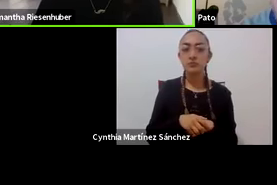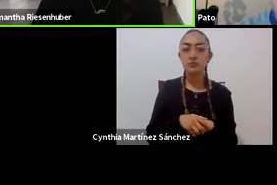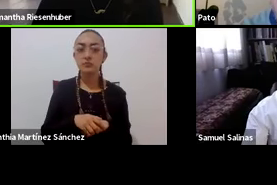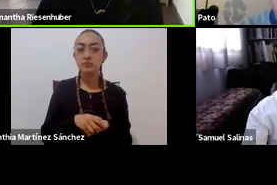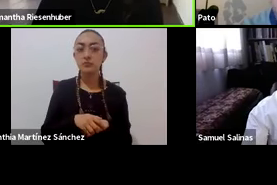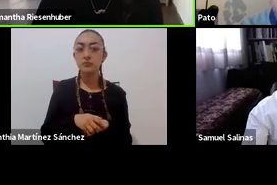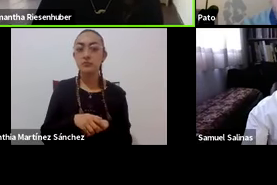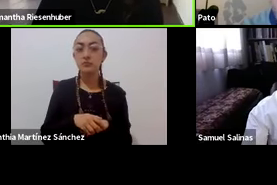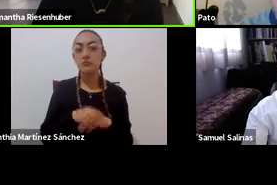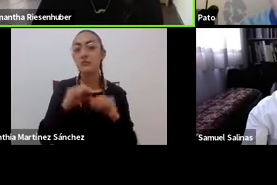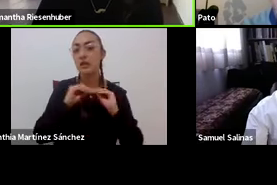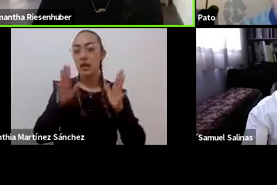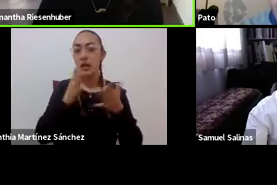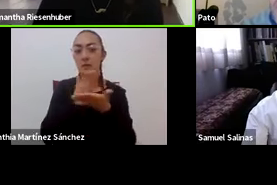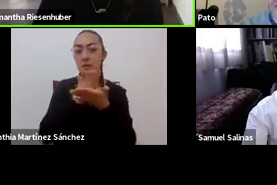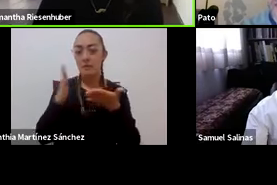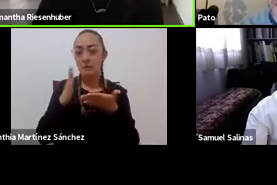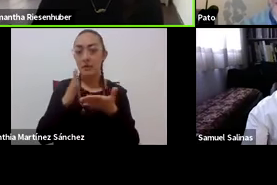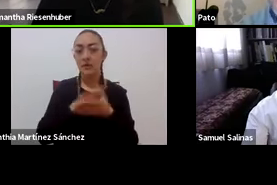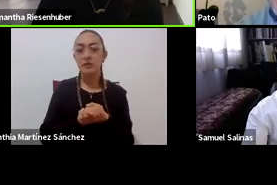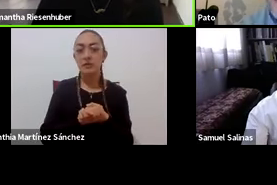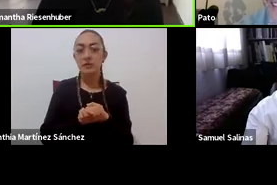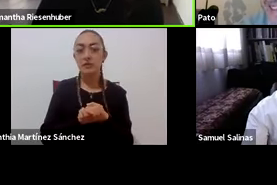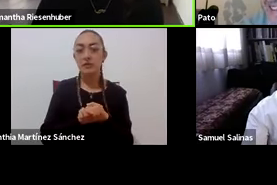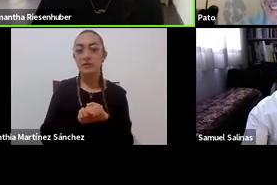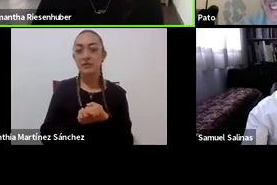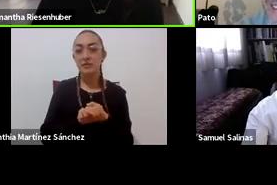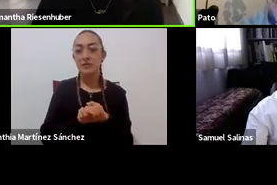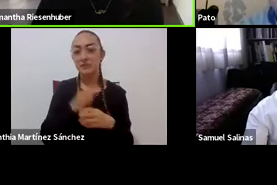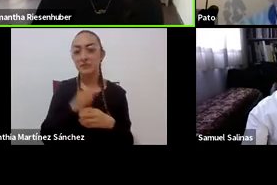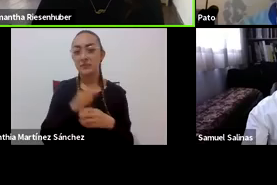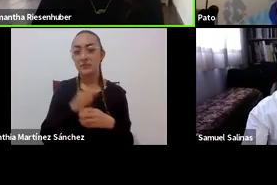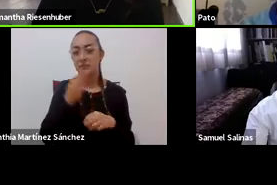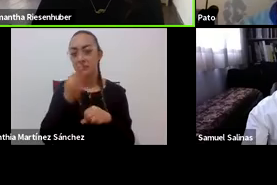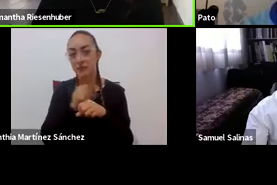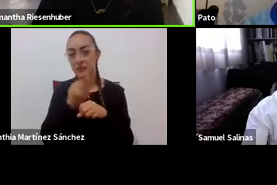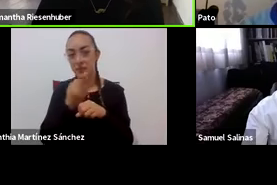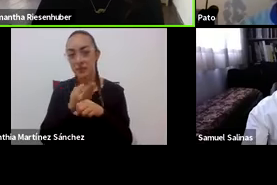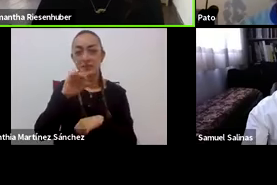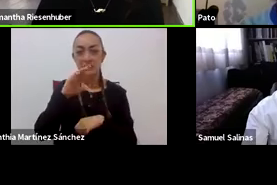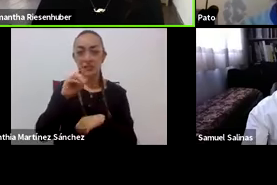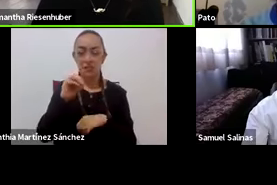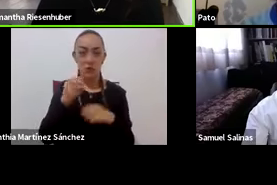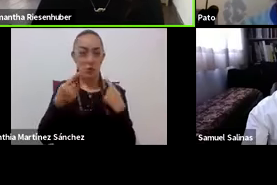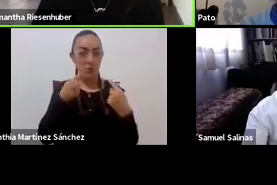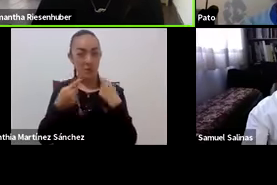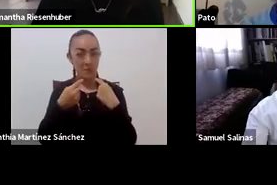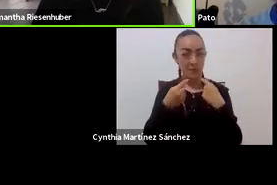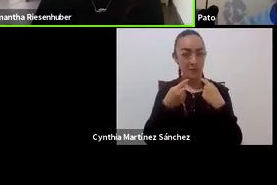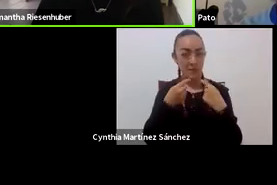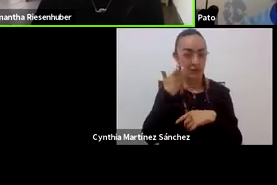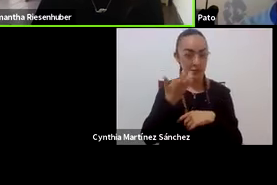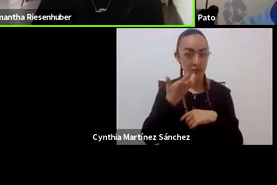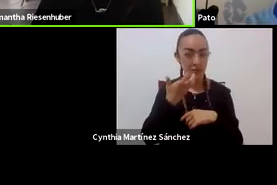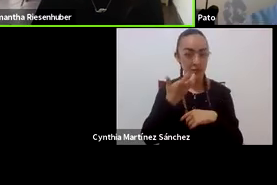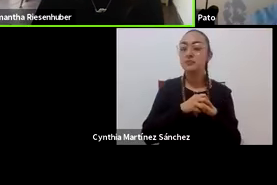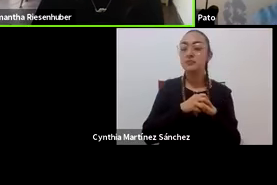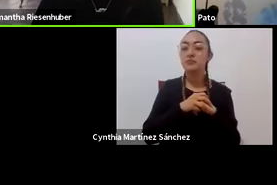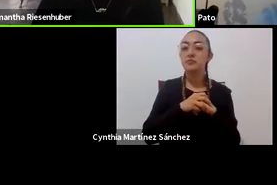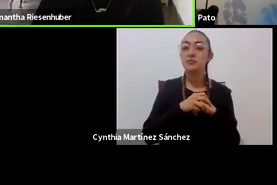Y además tomo la provocación de Patricio, que más que provocación al debate, me parece que es el punto en donde